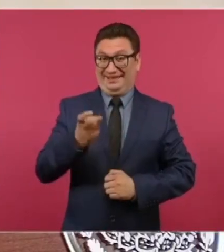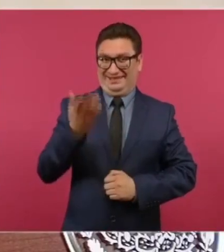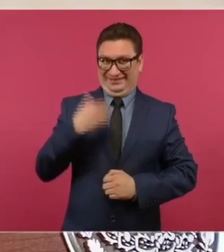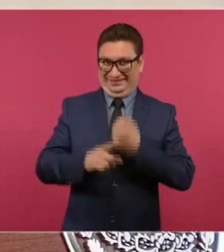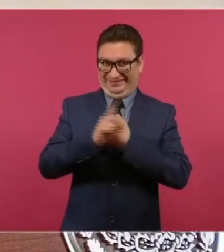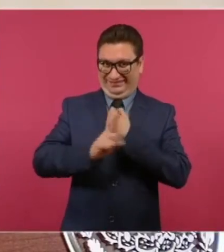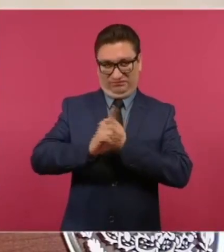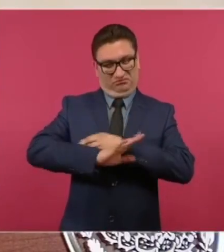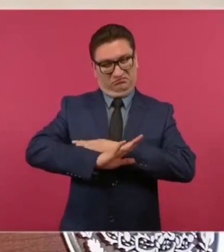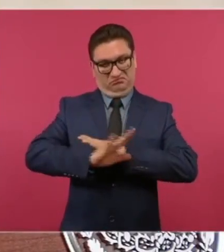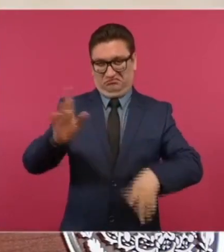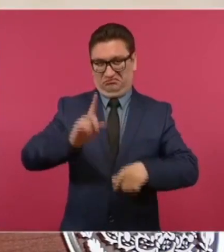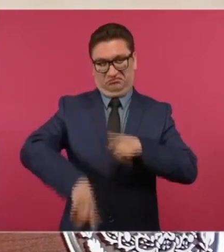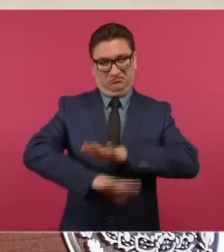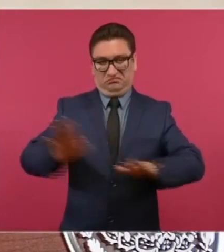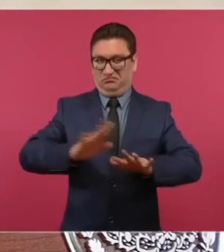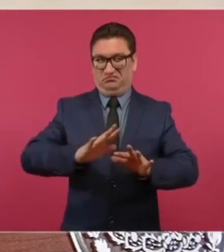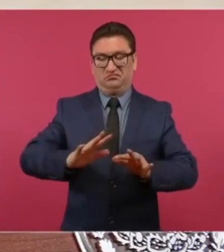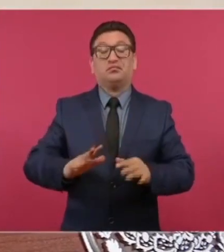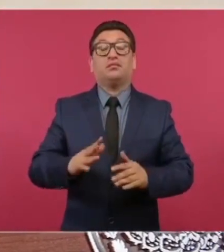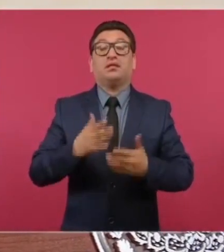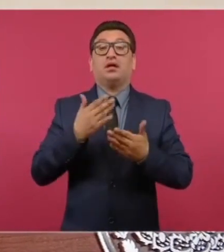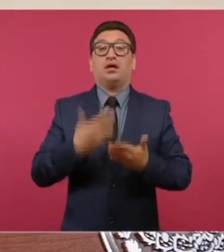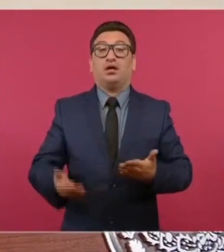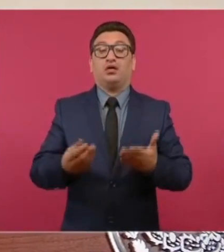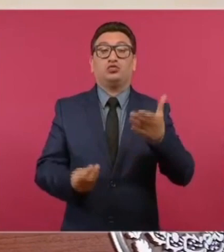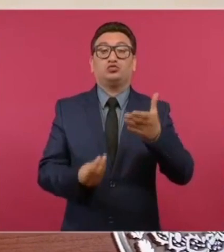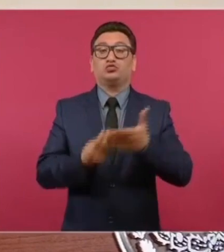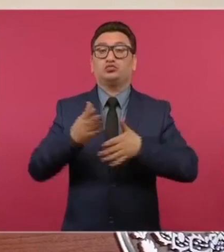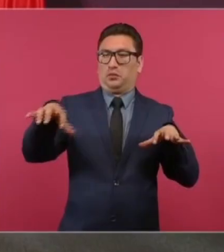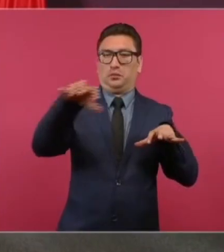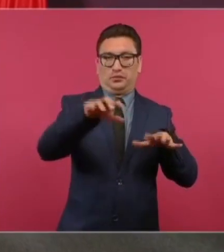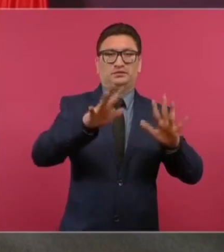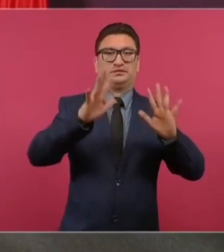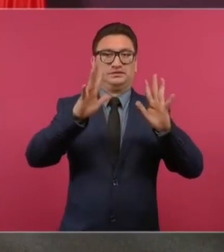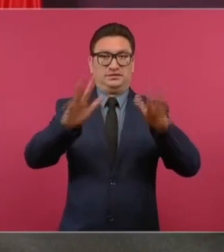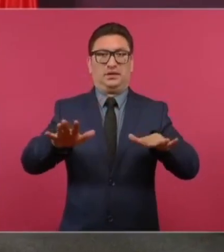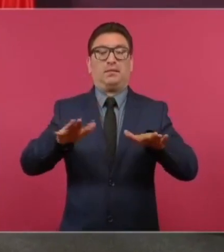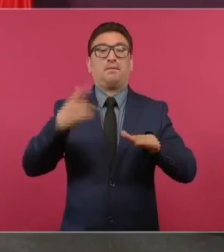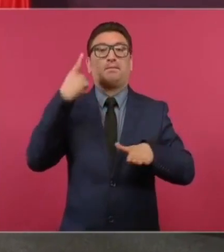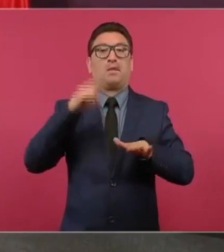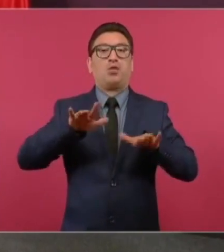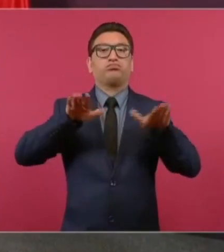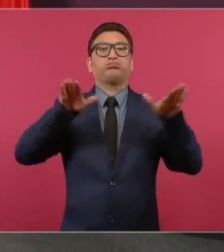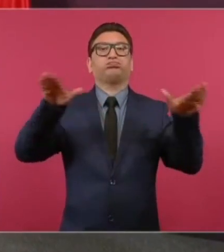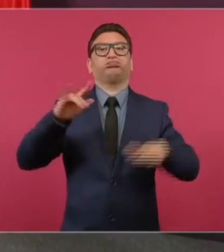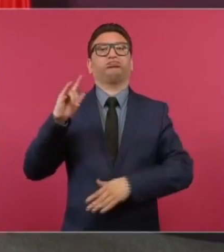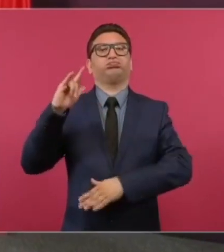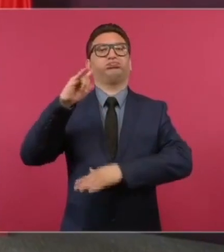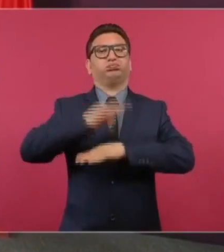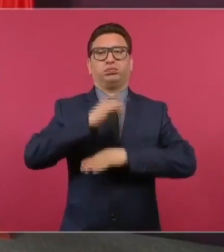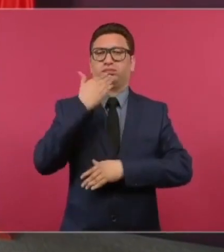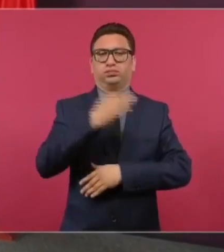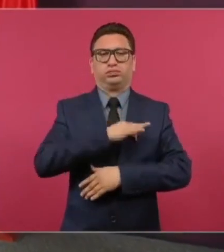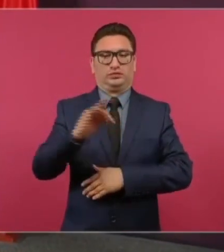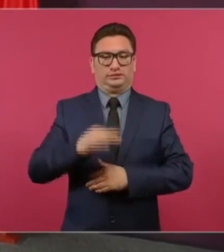Señor presidente, ayúdeme. Ya tenemos el nuevo aeropuerto. Sería señor que se requiere. Señor.